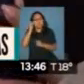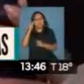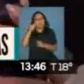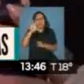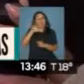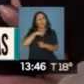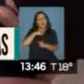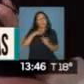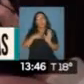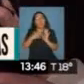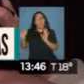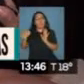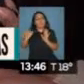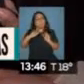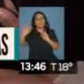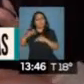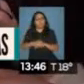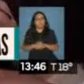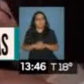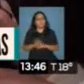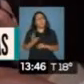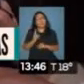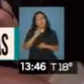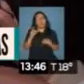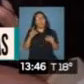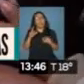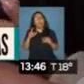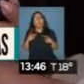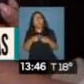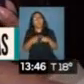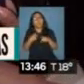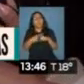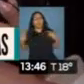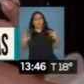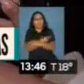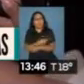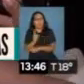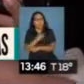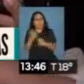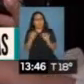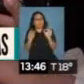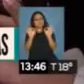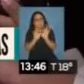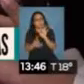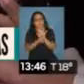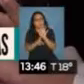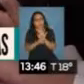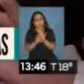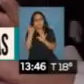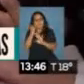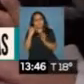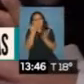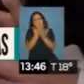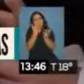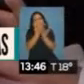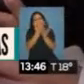provincia acompañe, y no porque uno sea oposición, no se traten los proyectos de ley. Hay muchos proyectos de ley que he presentado